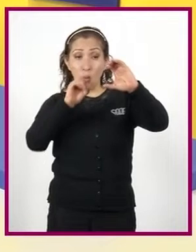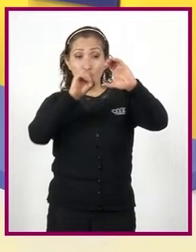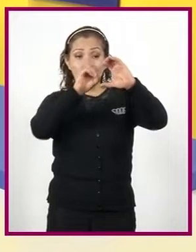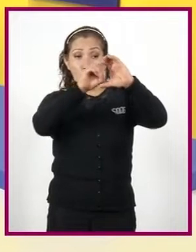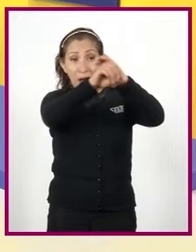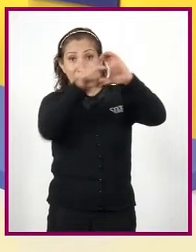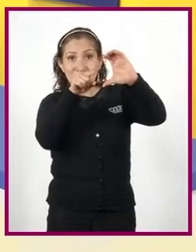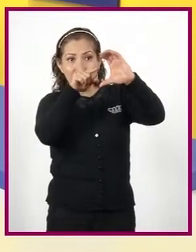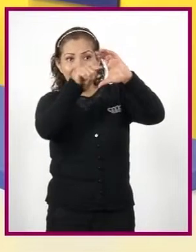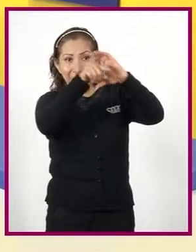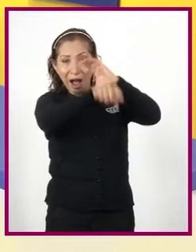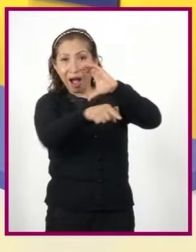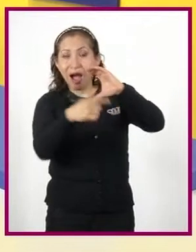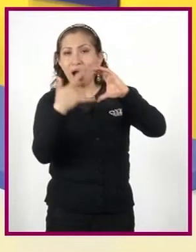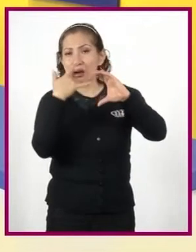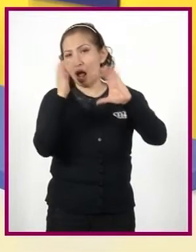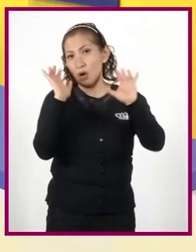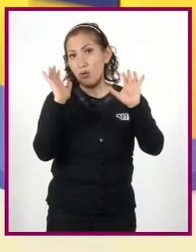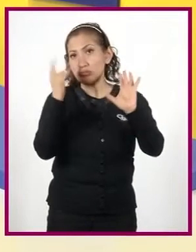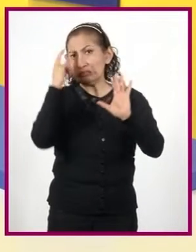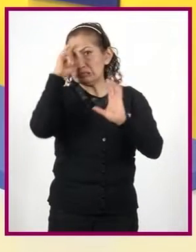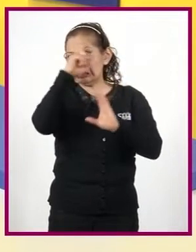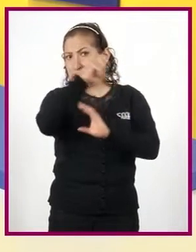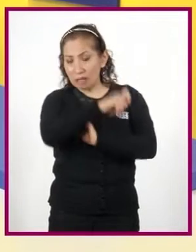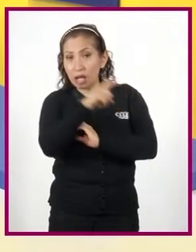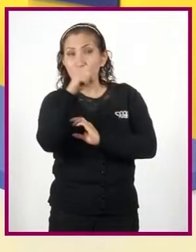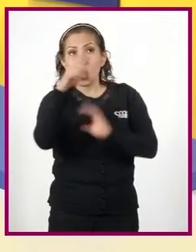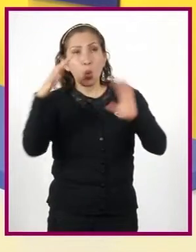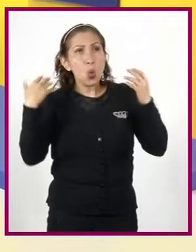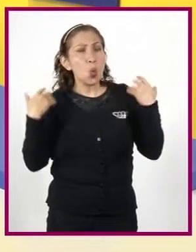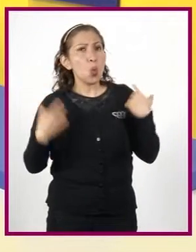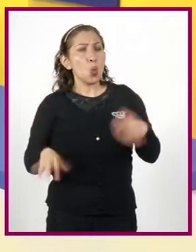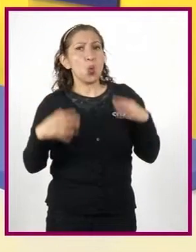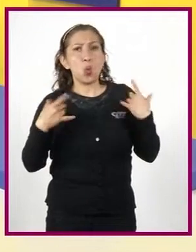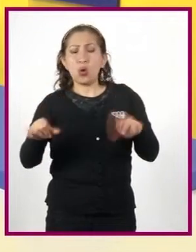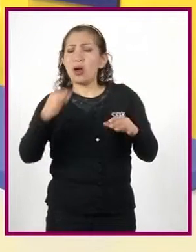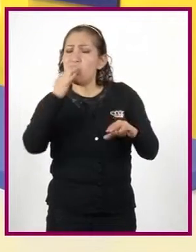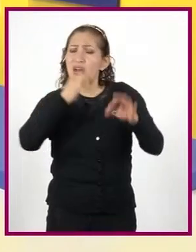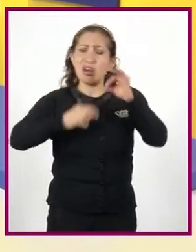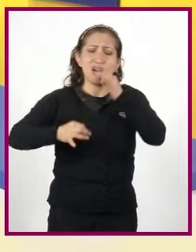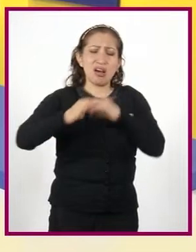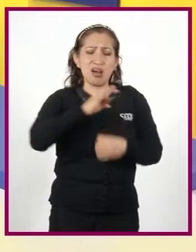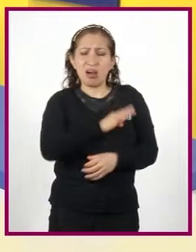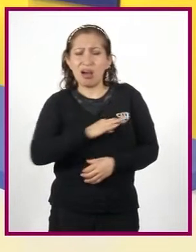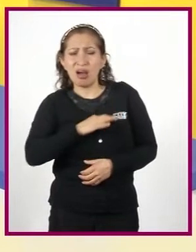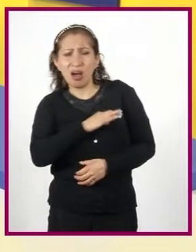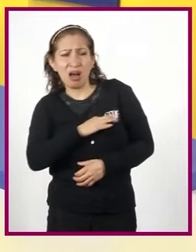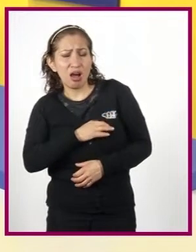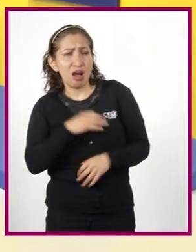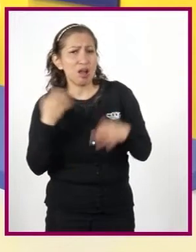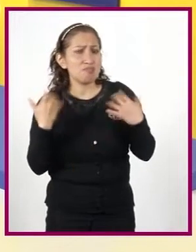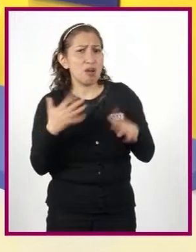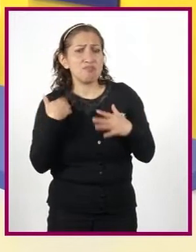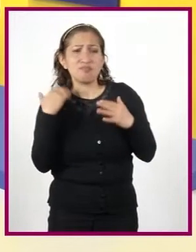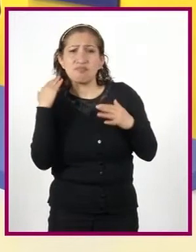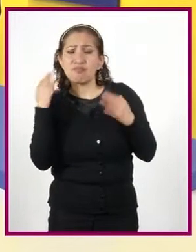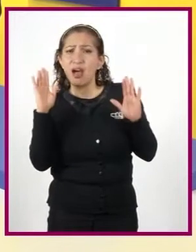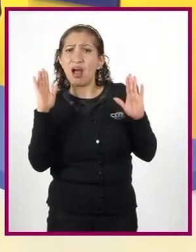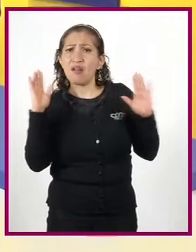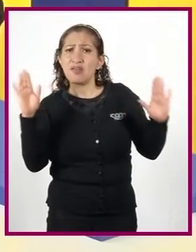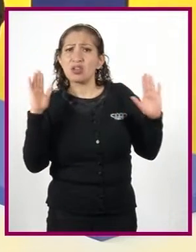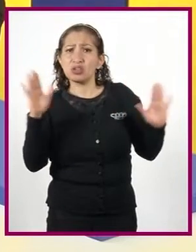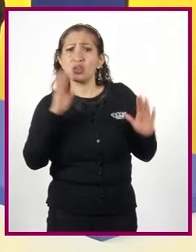aros, rara vez sucedía, era un acontecimiento que se celebraba como una hazaña